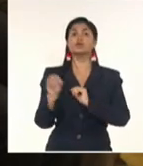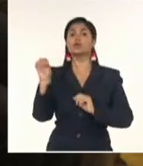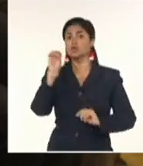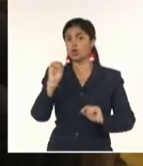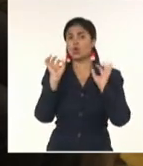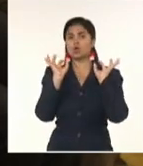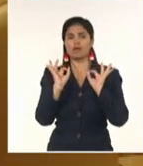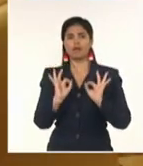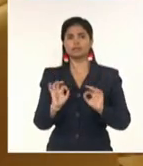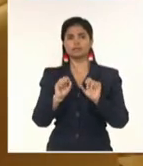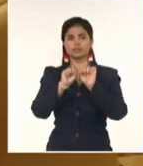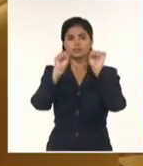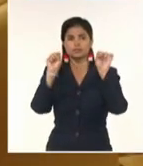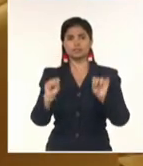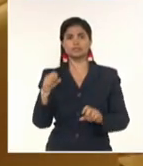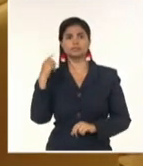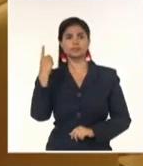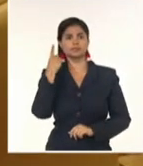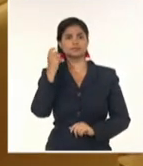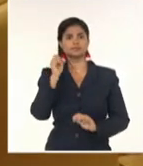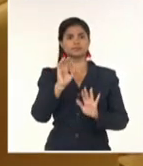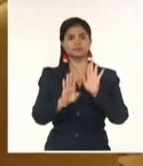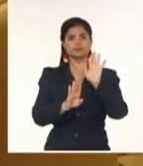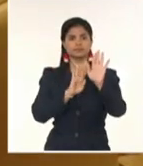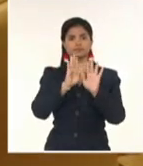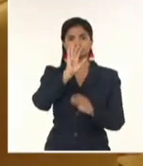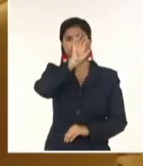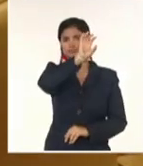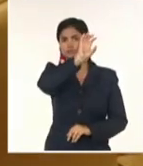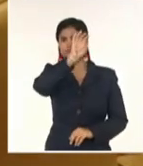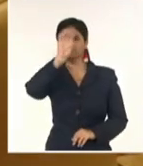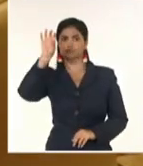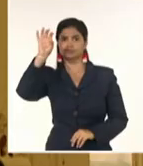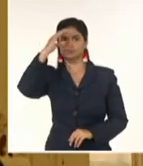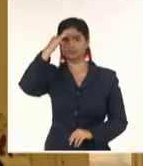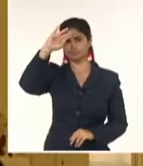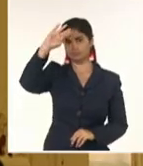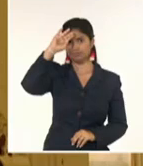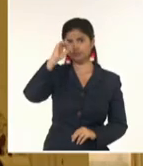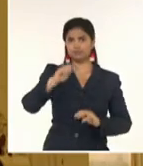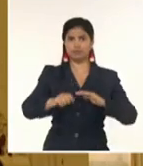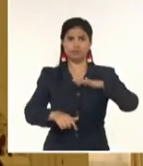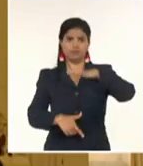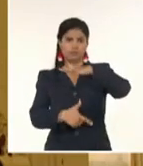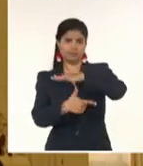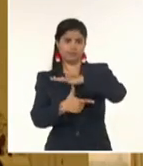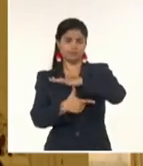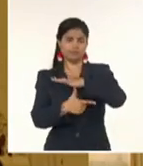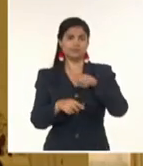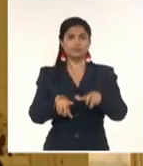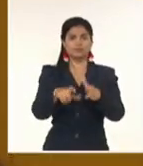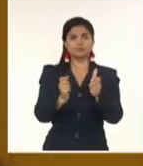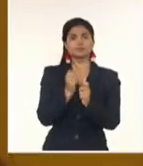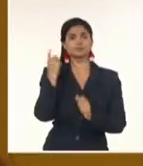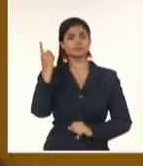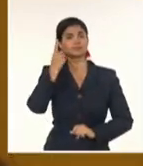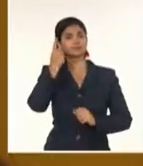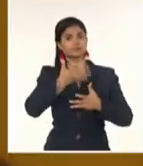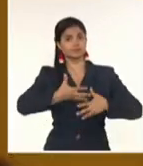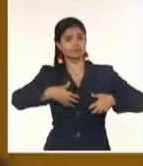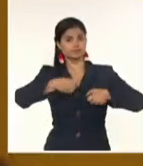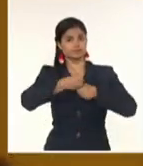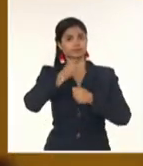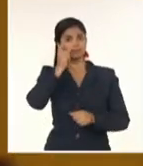Sistema Nacional de Museos, entre otros temas. El vicepresidente del Consejo Nacional de Patrimonio, Nilson Acosta Reyes, se